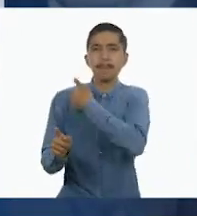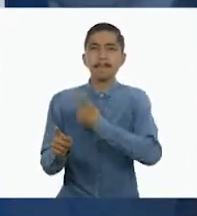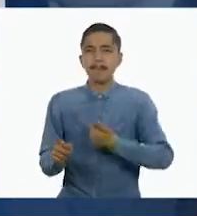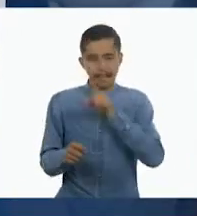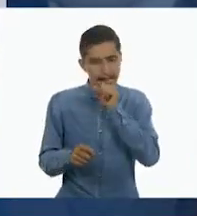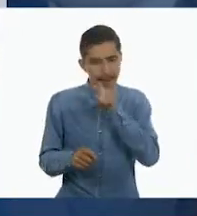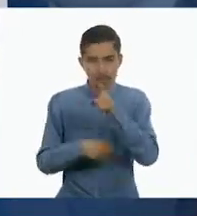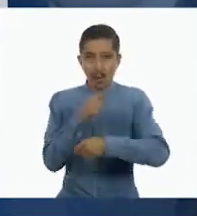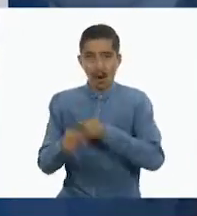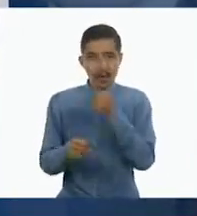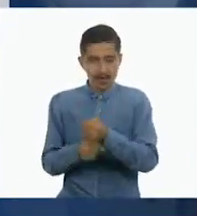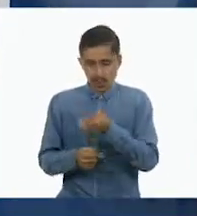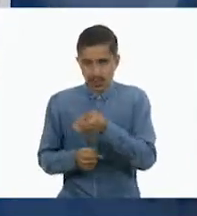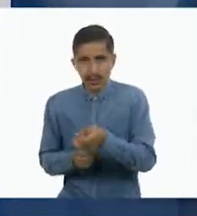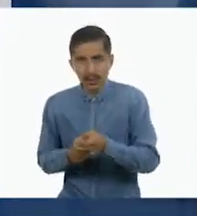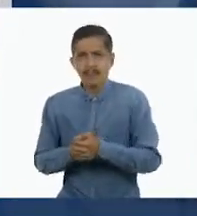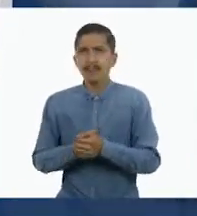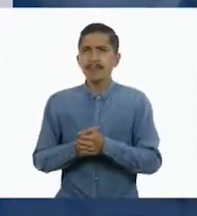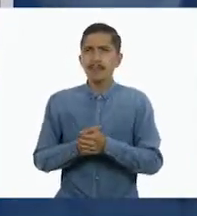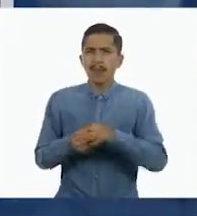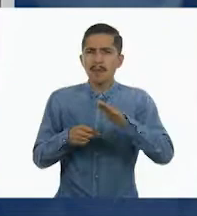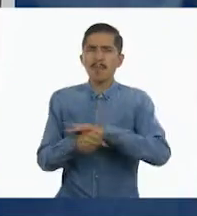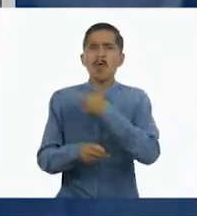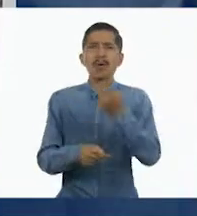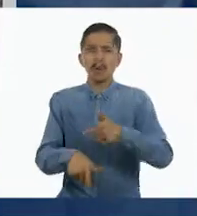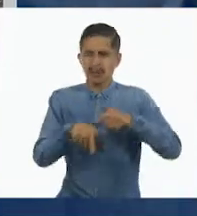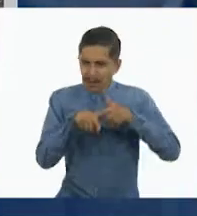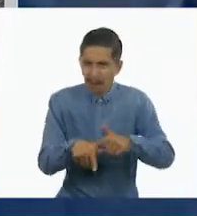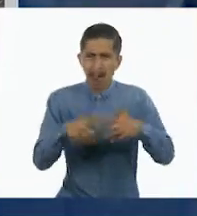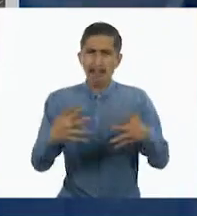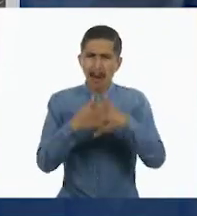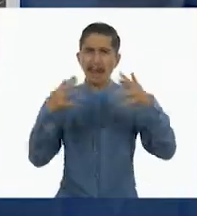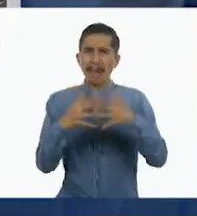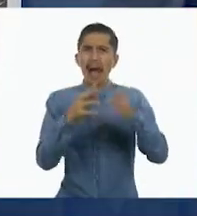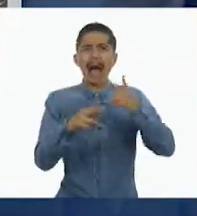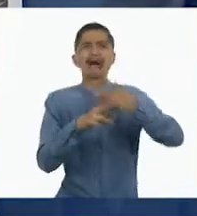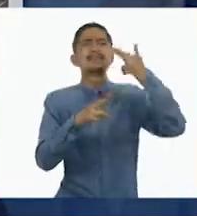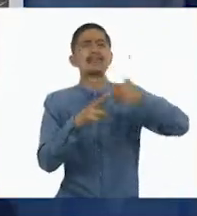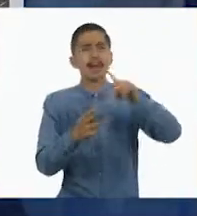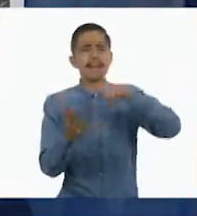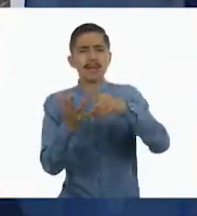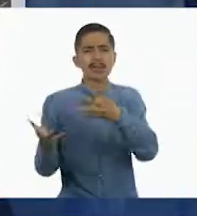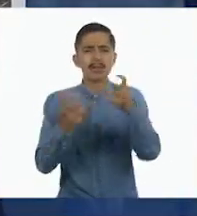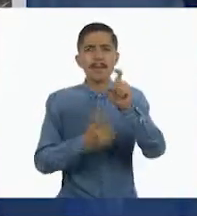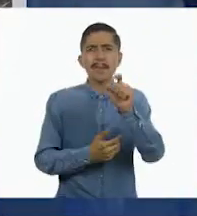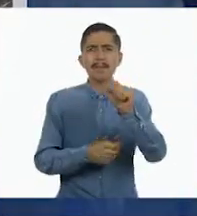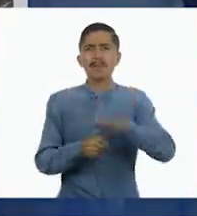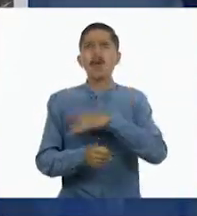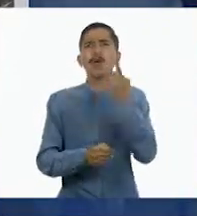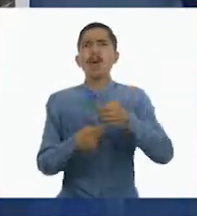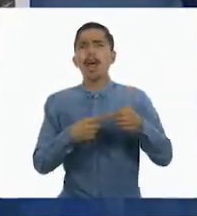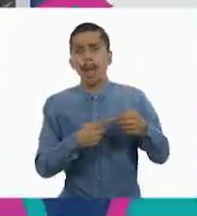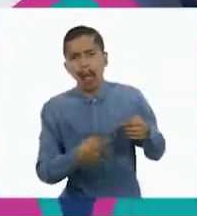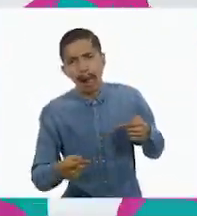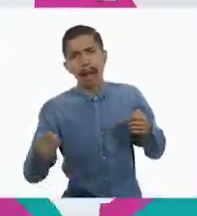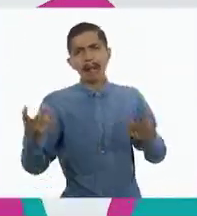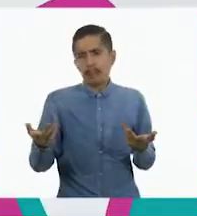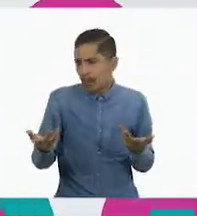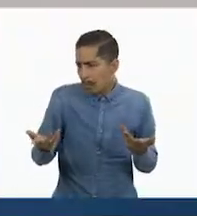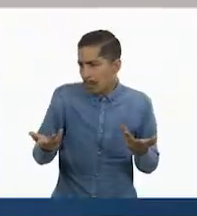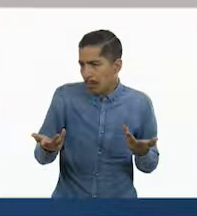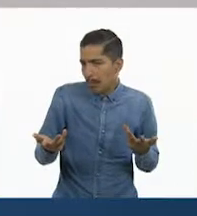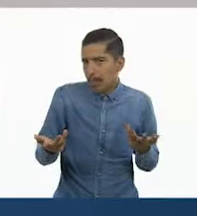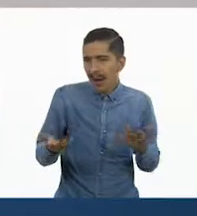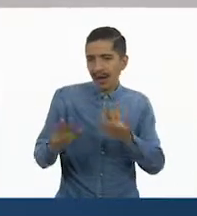mismo año. Entonces, ¿por qué siguieron peleando hasta 1920? Pues esa es una muy buena pregunta.